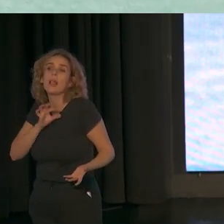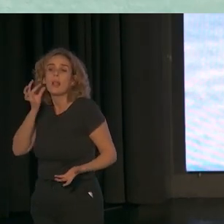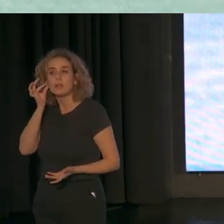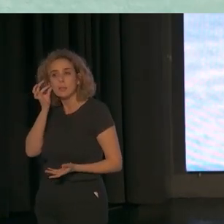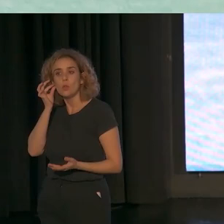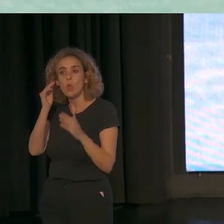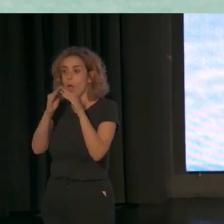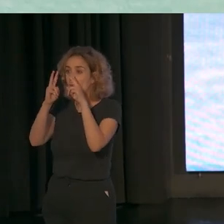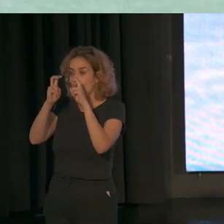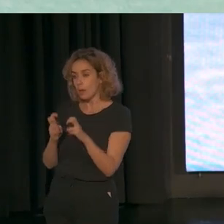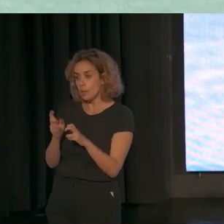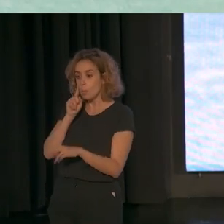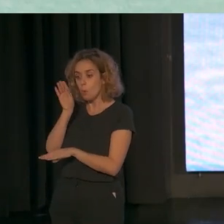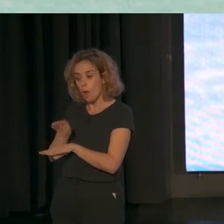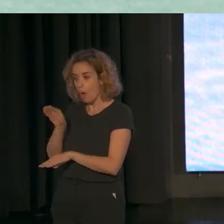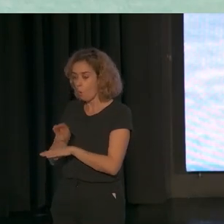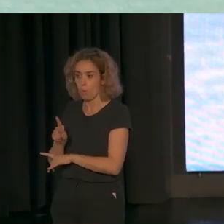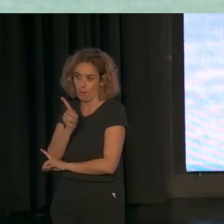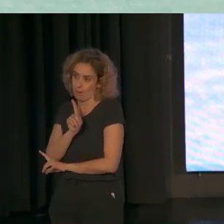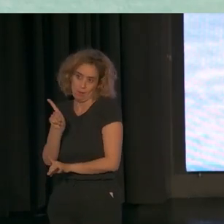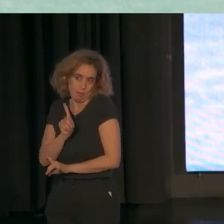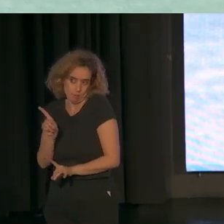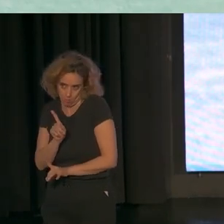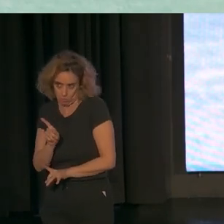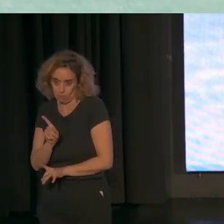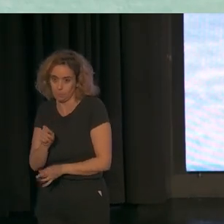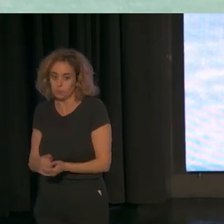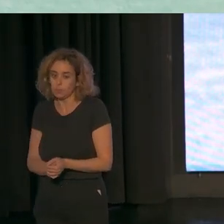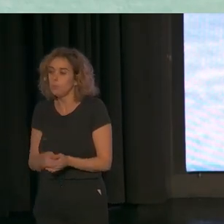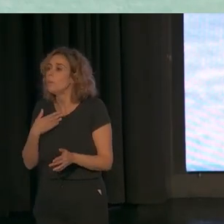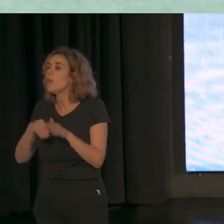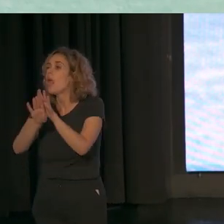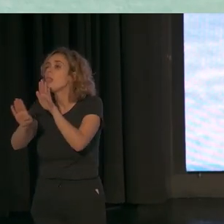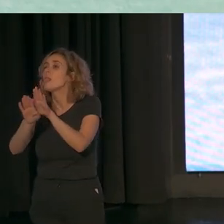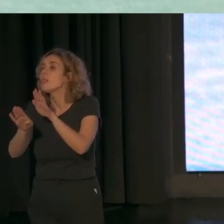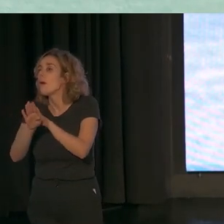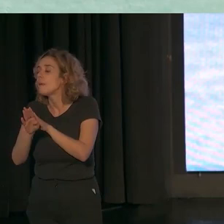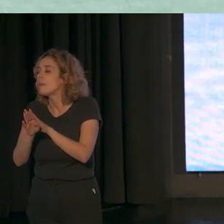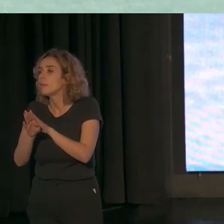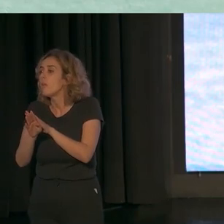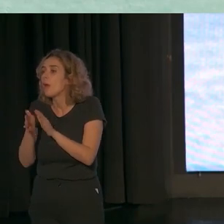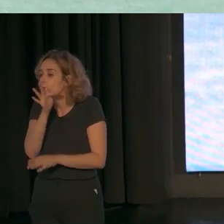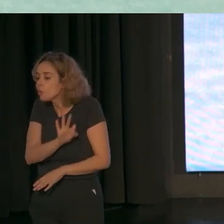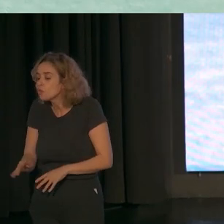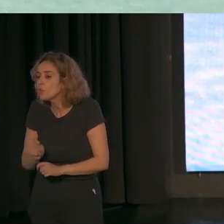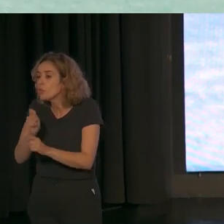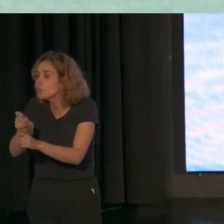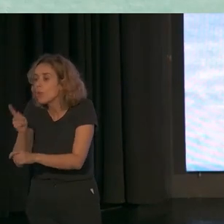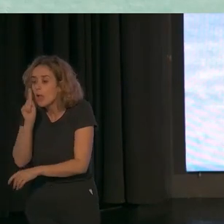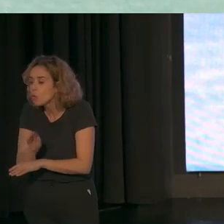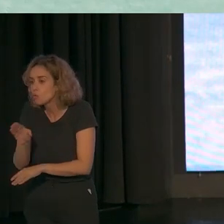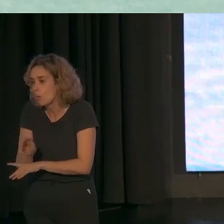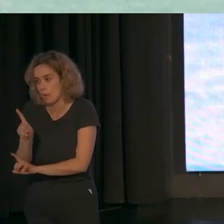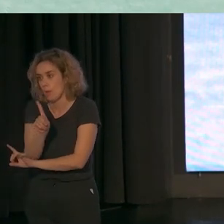los niños es decir no es esta idea que a veces Mira la vecina que se queda con todos los niños no no no es algo